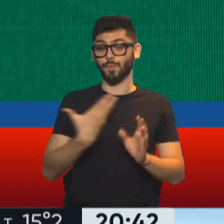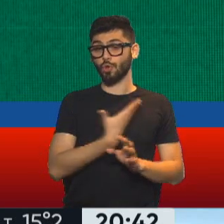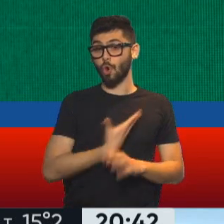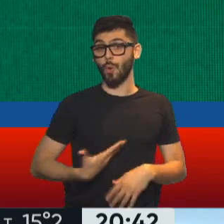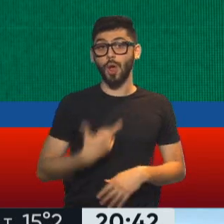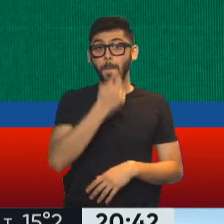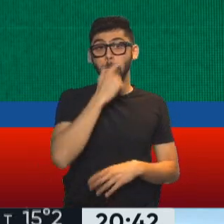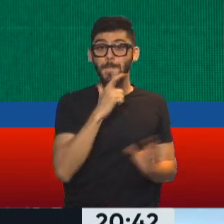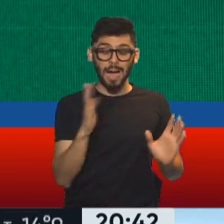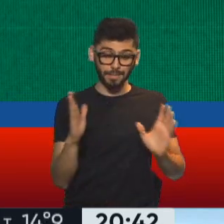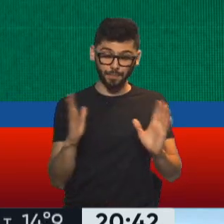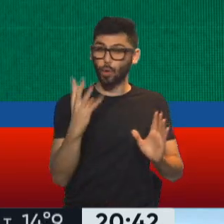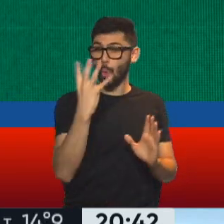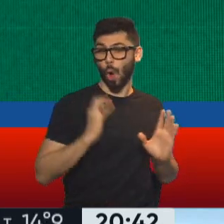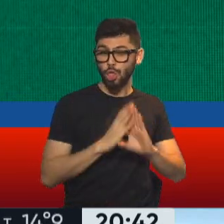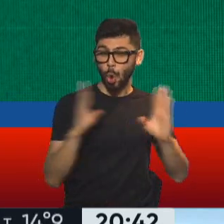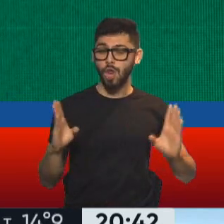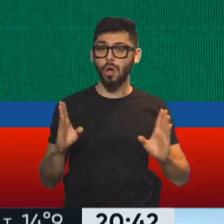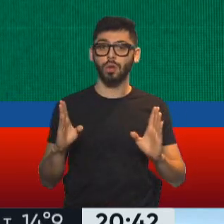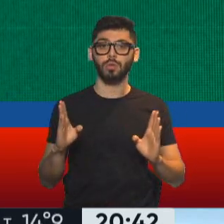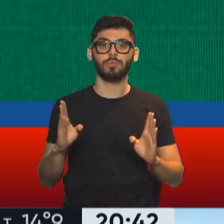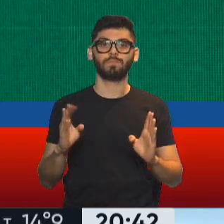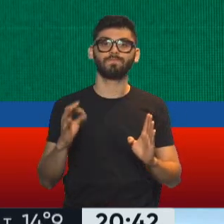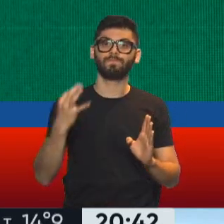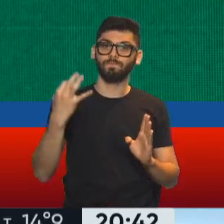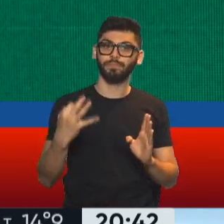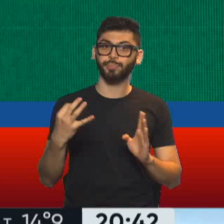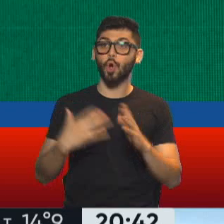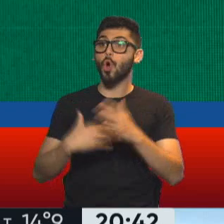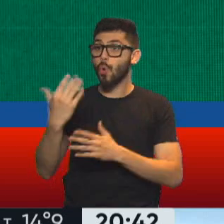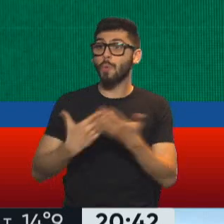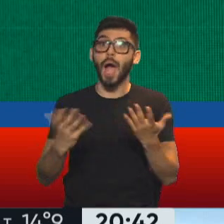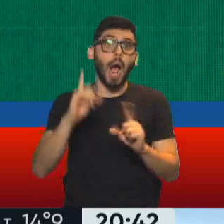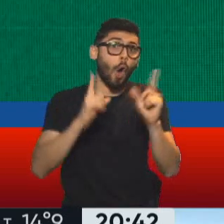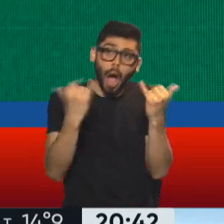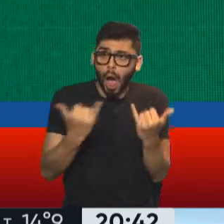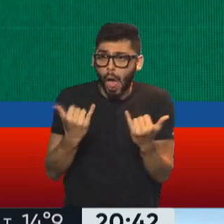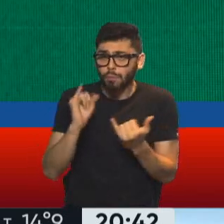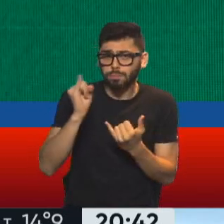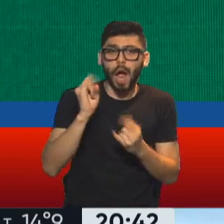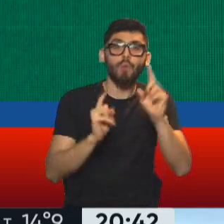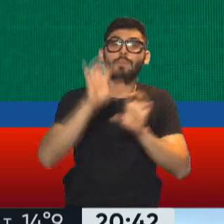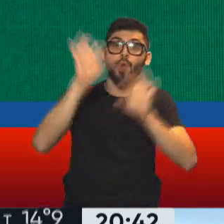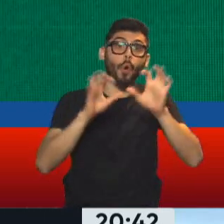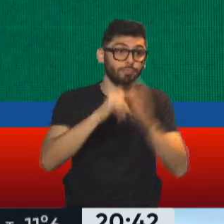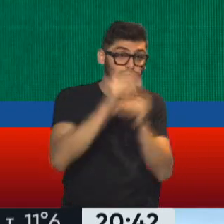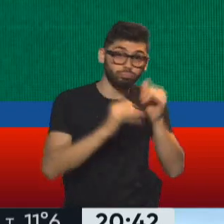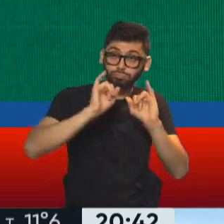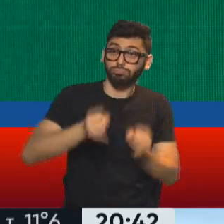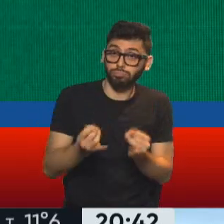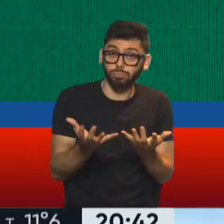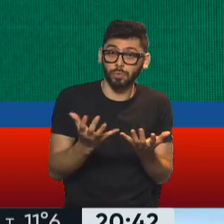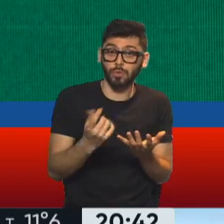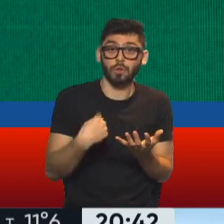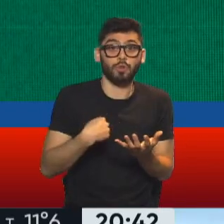de gobierno de Mauricio Macri es que hubo mucha discrecionalidad en las obras que sí se hicieron, porque algunas provincias sí tenían obras, ¿no? Quienes